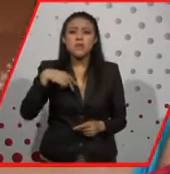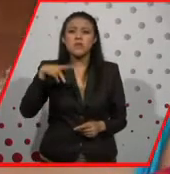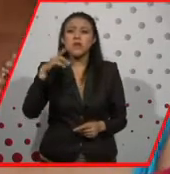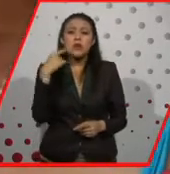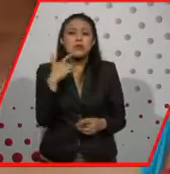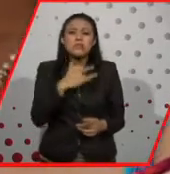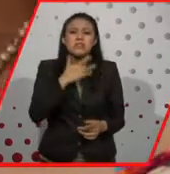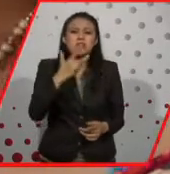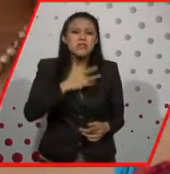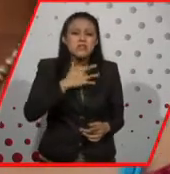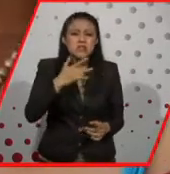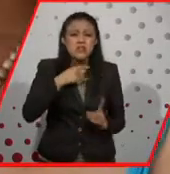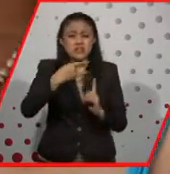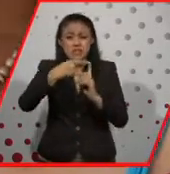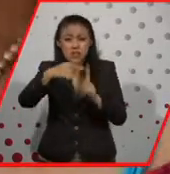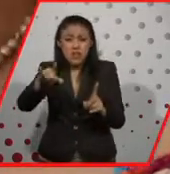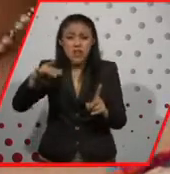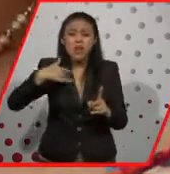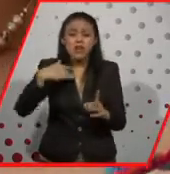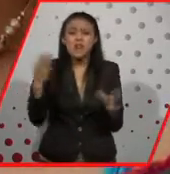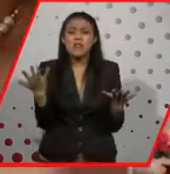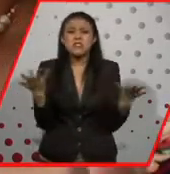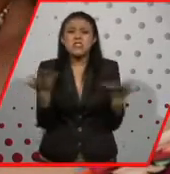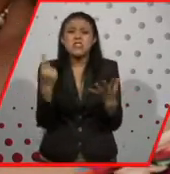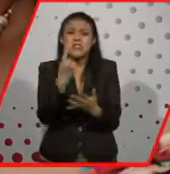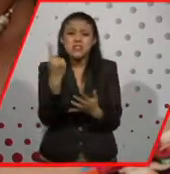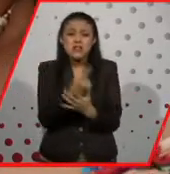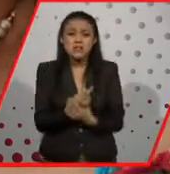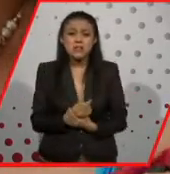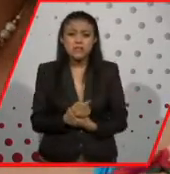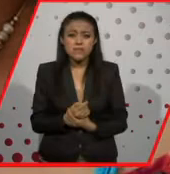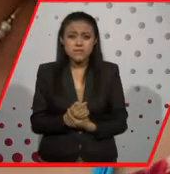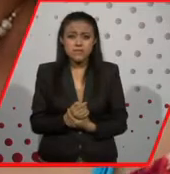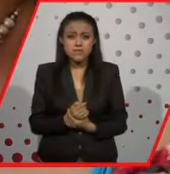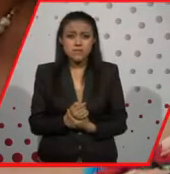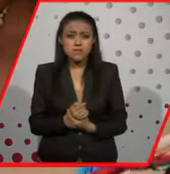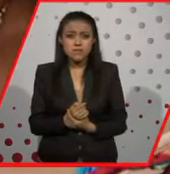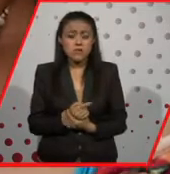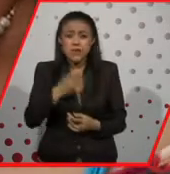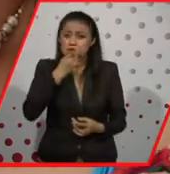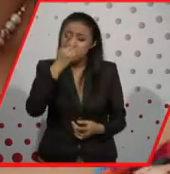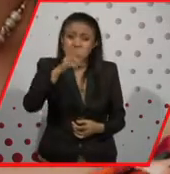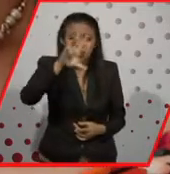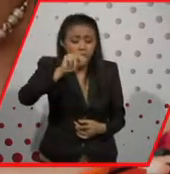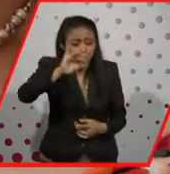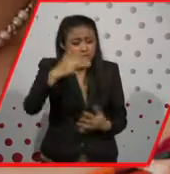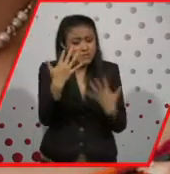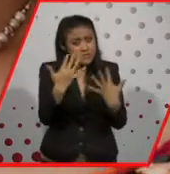soy terapeuta y sé cómo manejarlo. Y le dije que no se atreviera a tocarme,